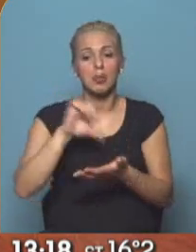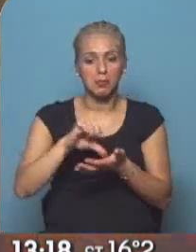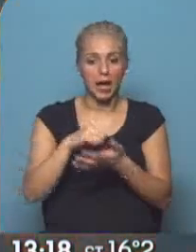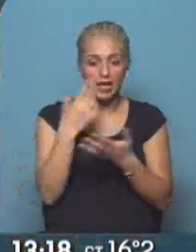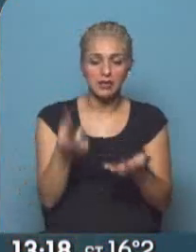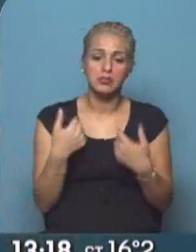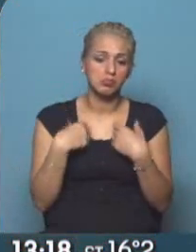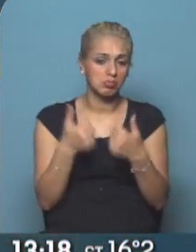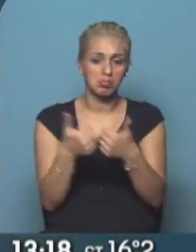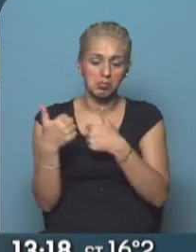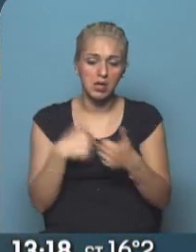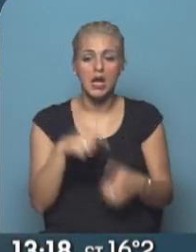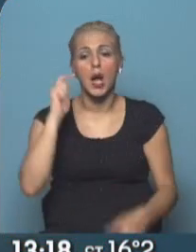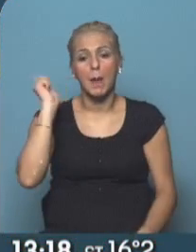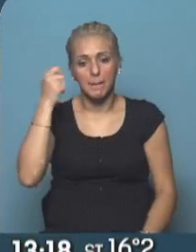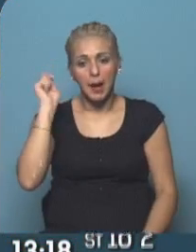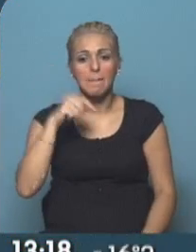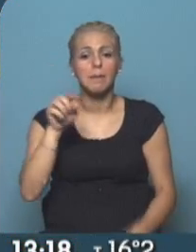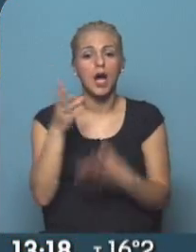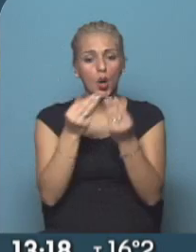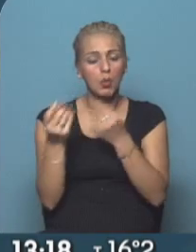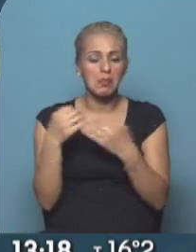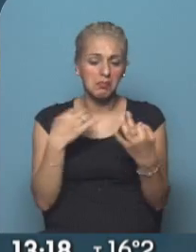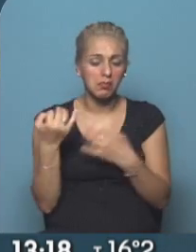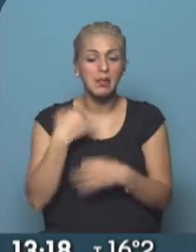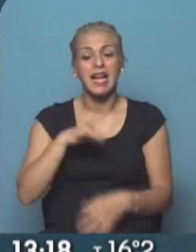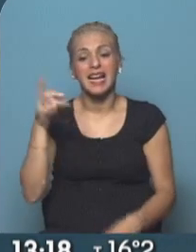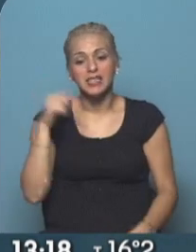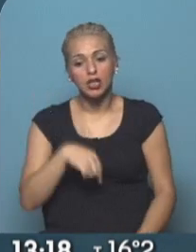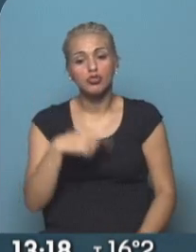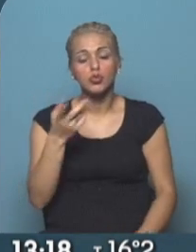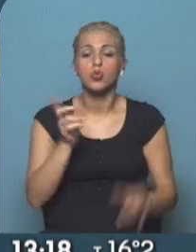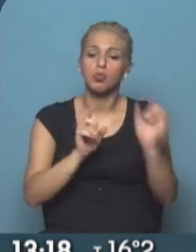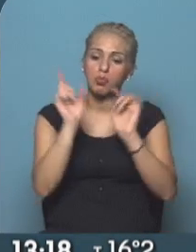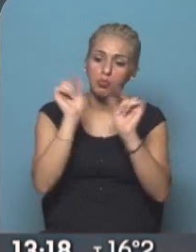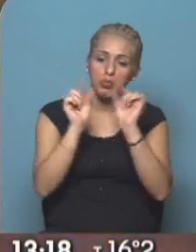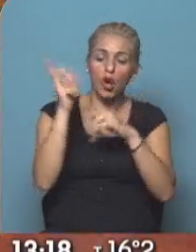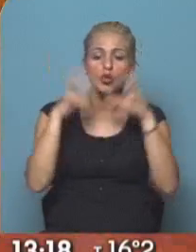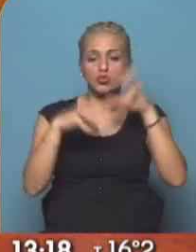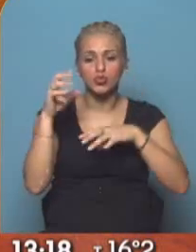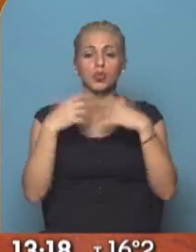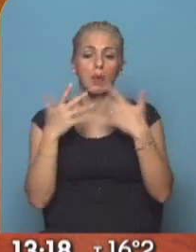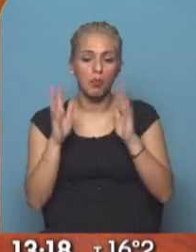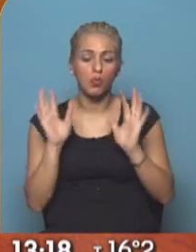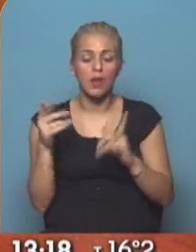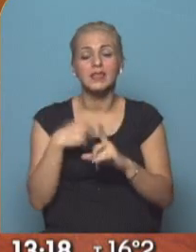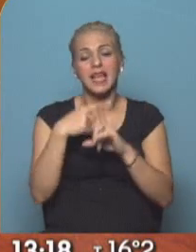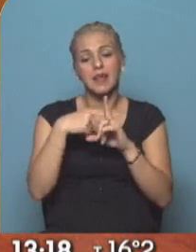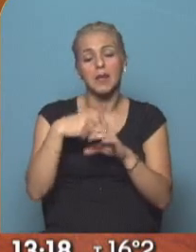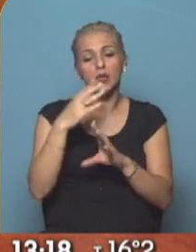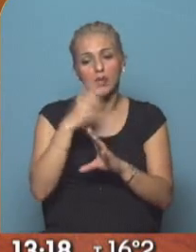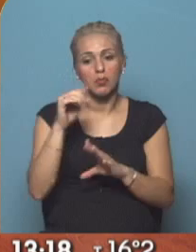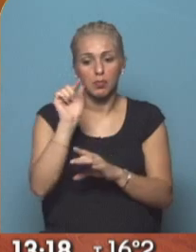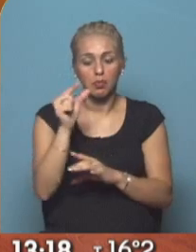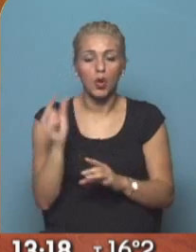tiempo prácticamente en toda la pampa húmeda, excepto en el sur del litoral, donde se van a registrar algunas precipitaciones en forma aislada, ascenso leve de las